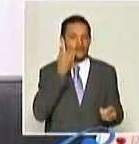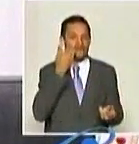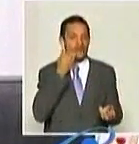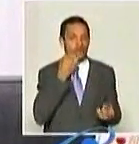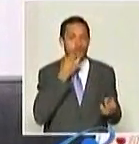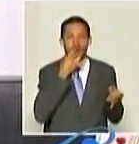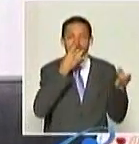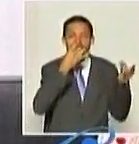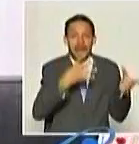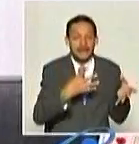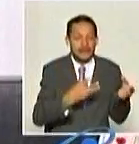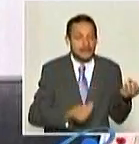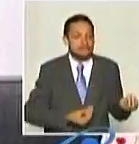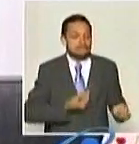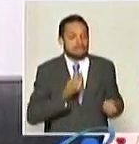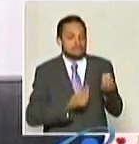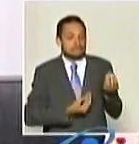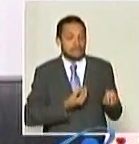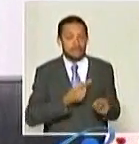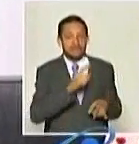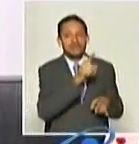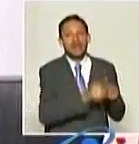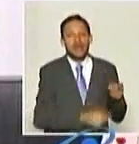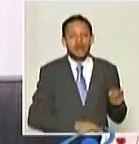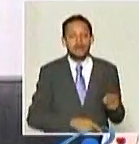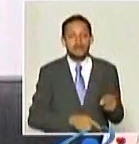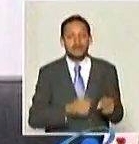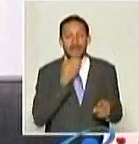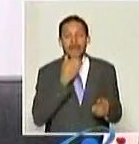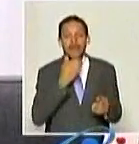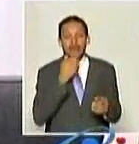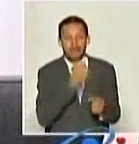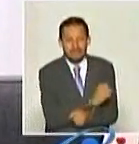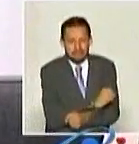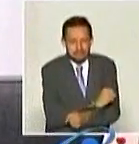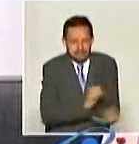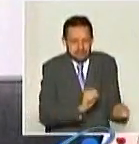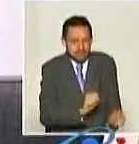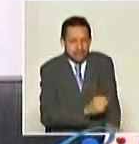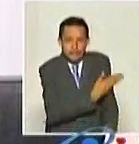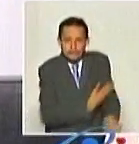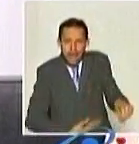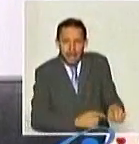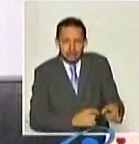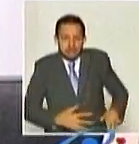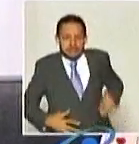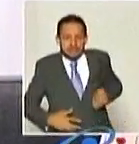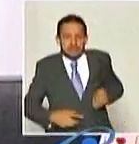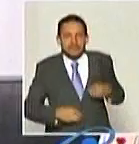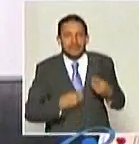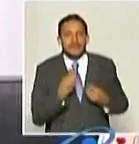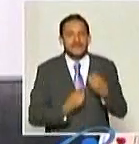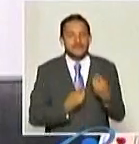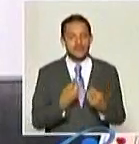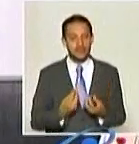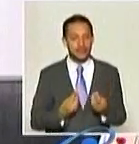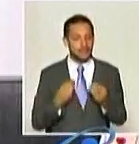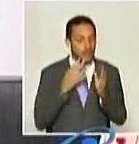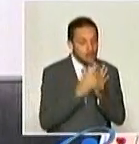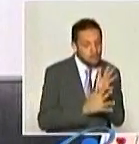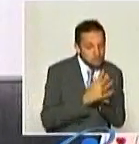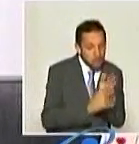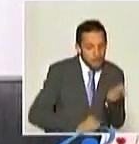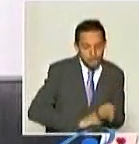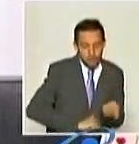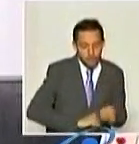tenían patologías graves como mutilaciones, gangrenas, etcétera, no había forma de poder hacer un tratamiento adecuado.